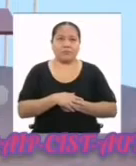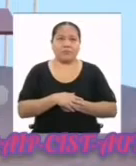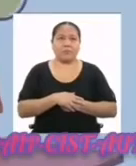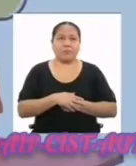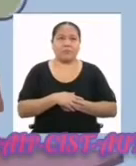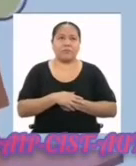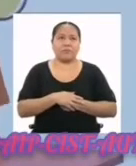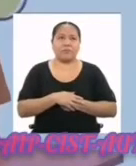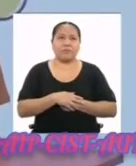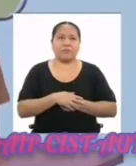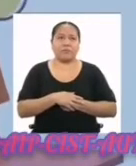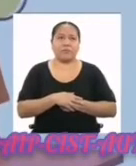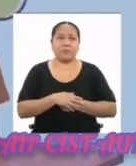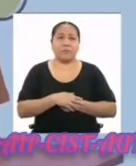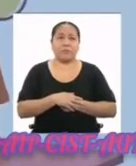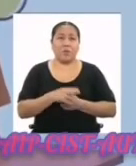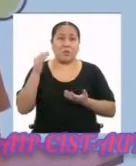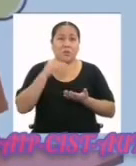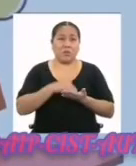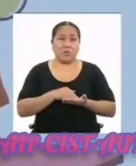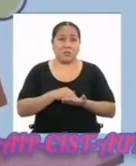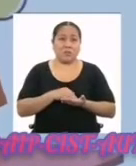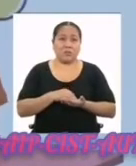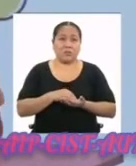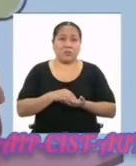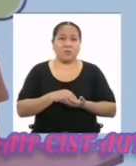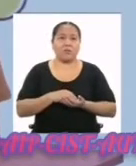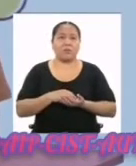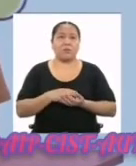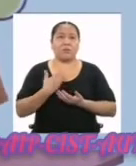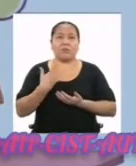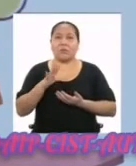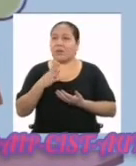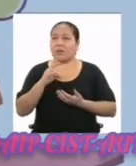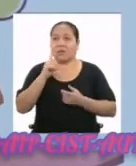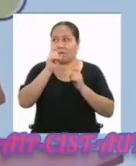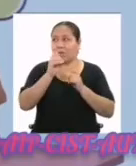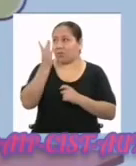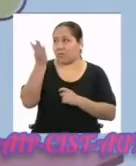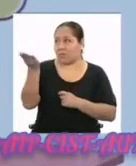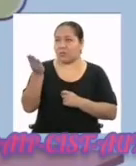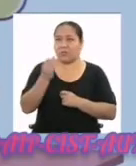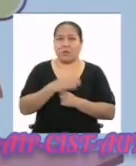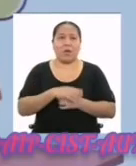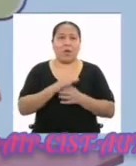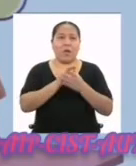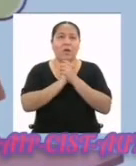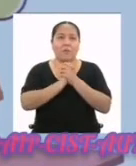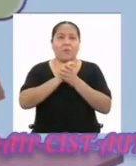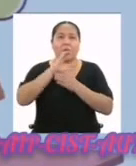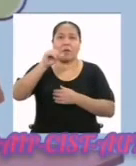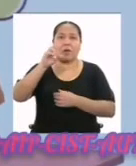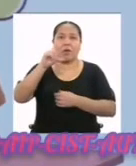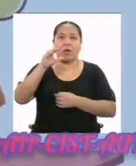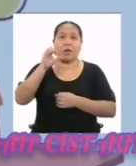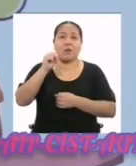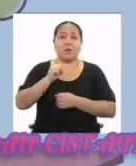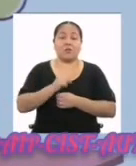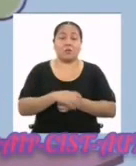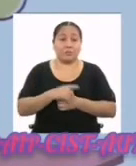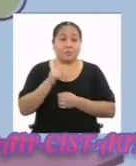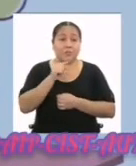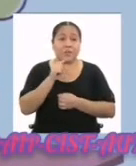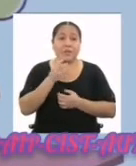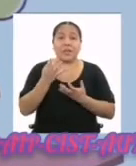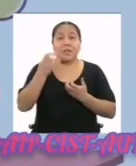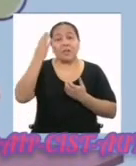¿De nuevo? Ahora sí, profesora. Es otra pregunta para usted. Mi amigo Carlos, que vive en Tacna, quiere saber cómo